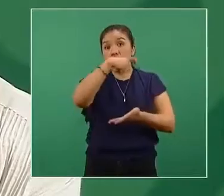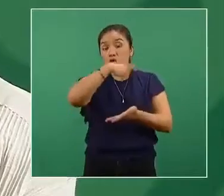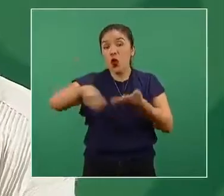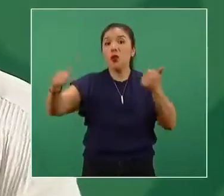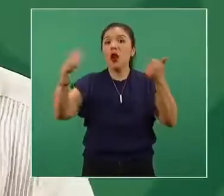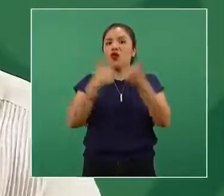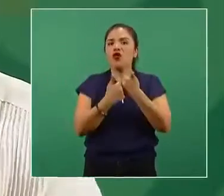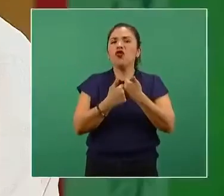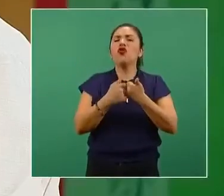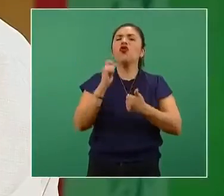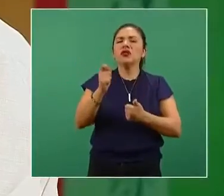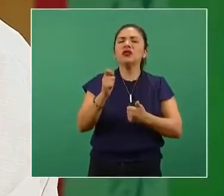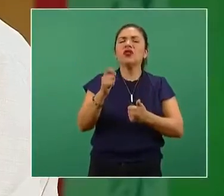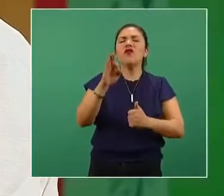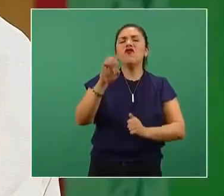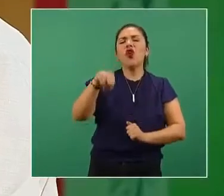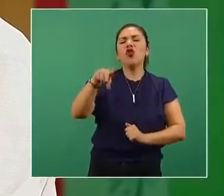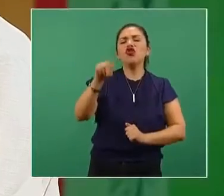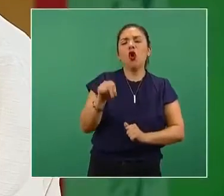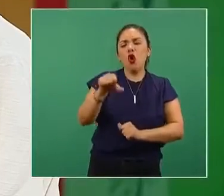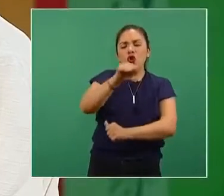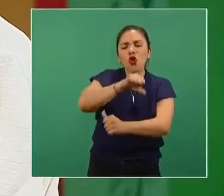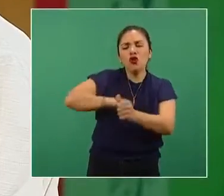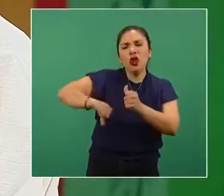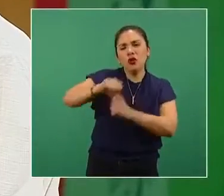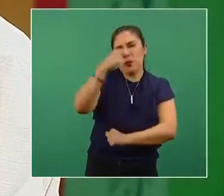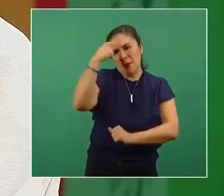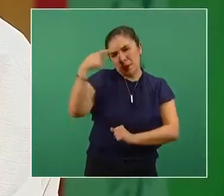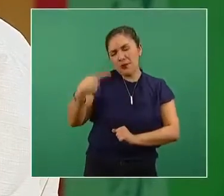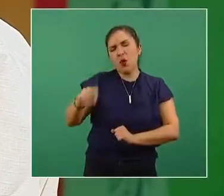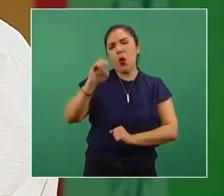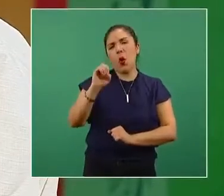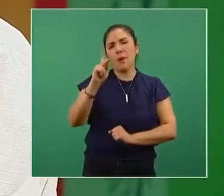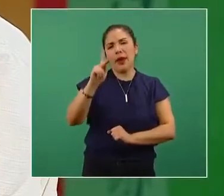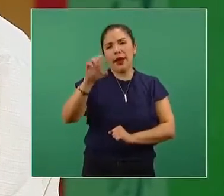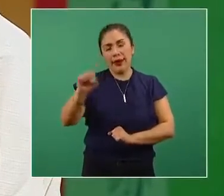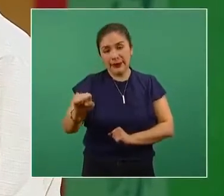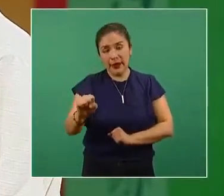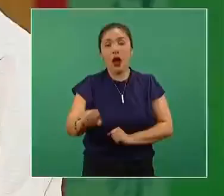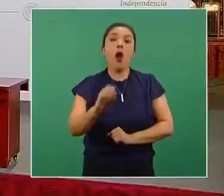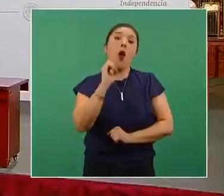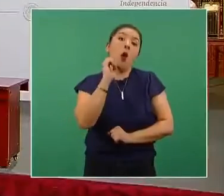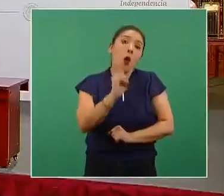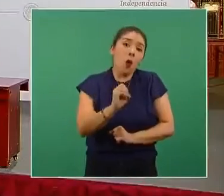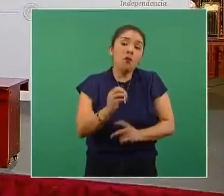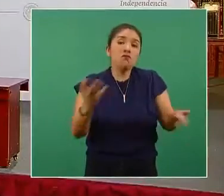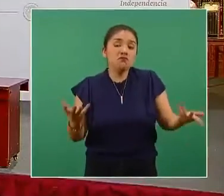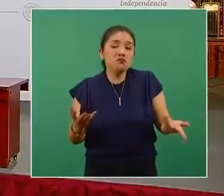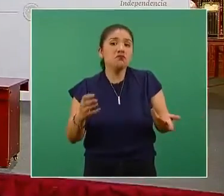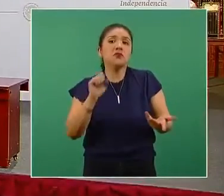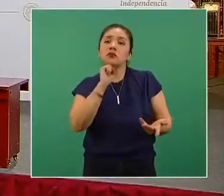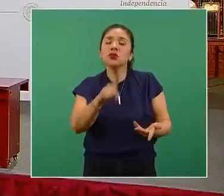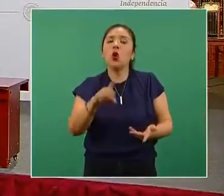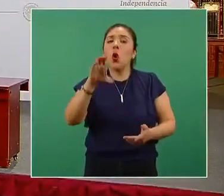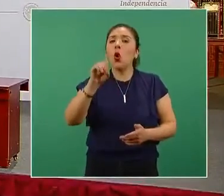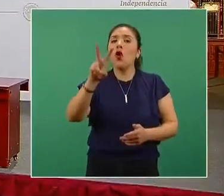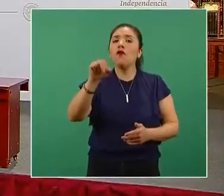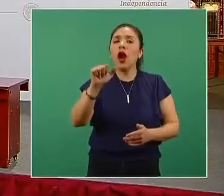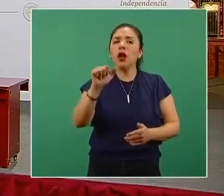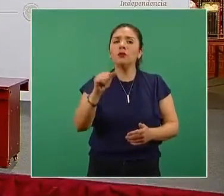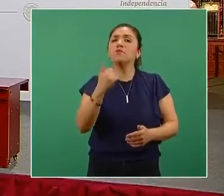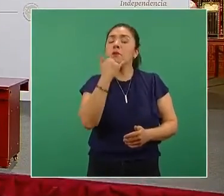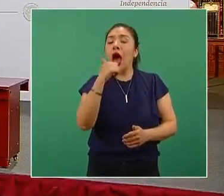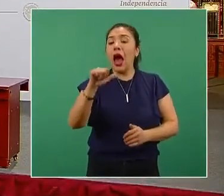fondo rotatorio de la Organización Panamericana de la Salud o lo hacíamos de manera directa vía